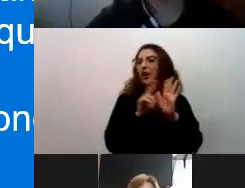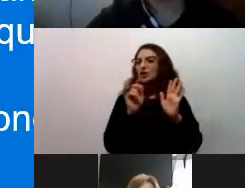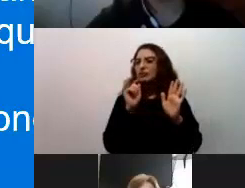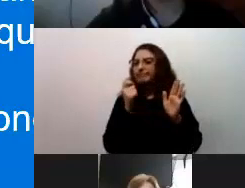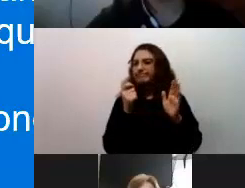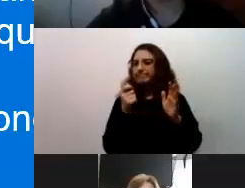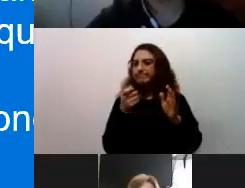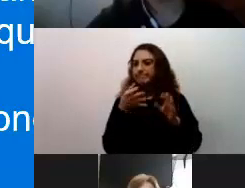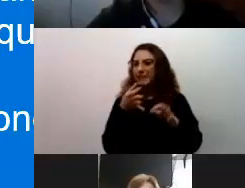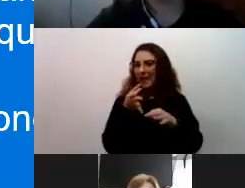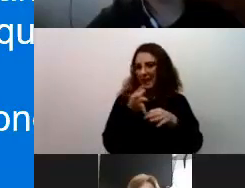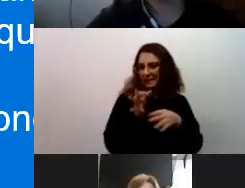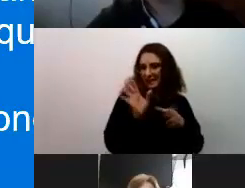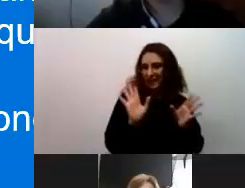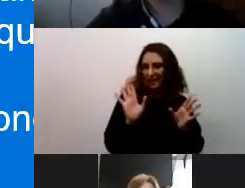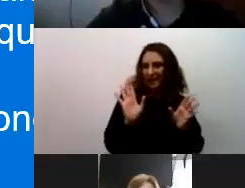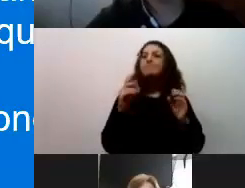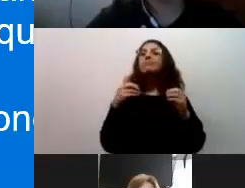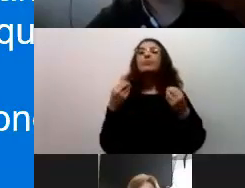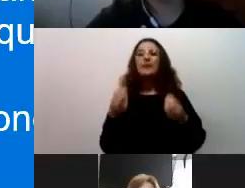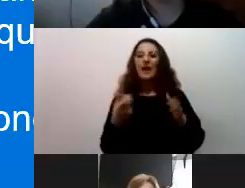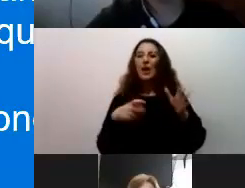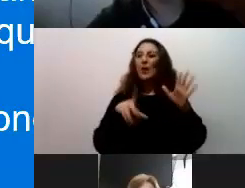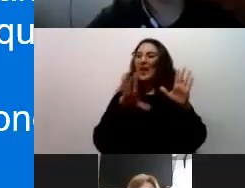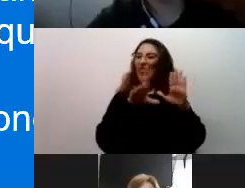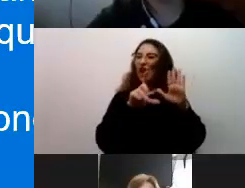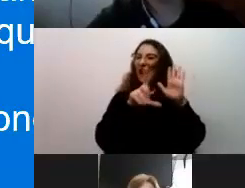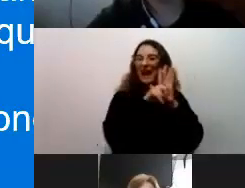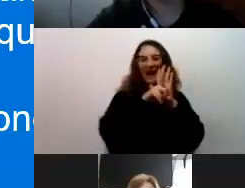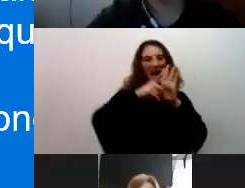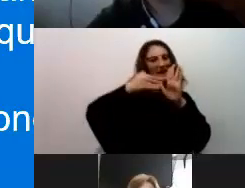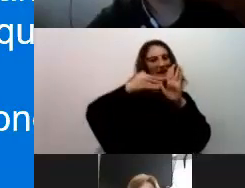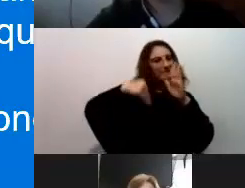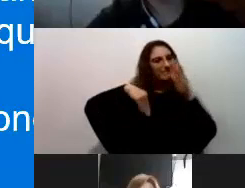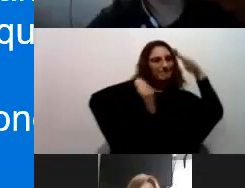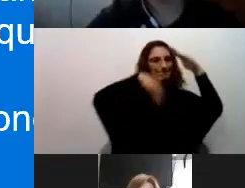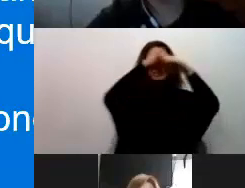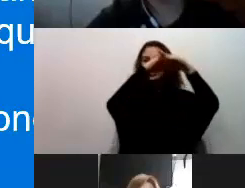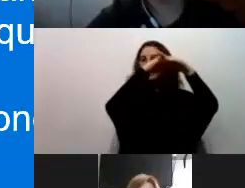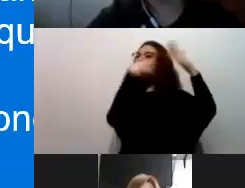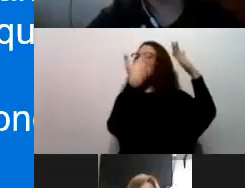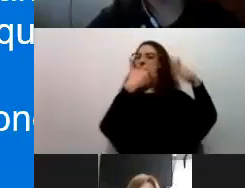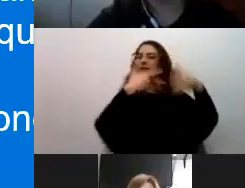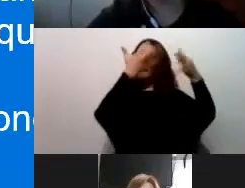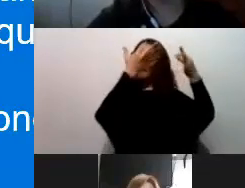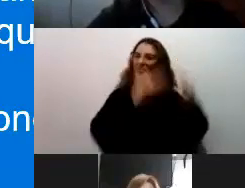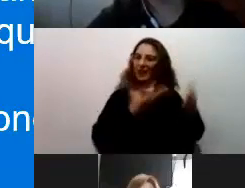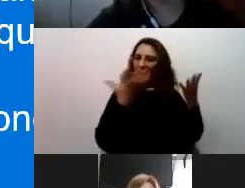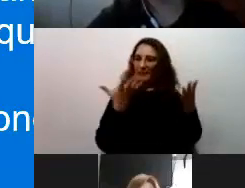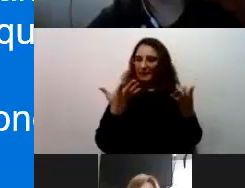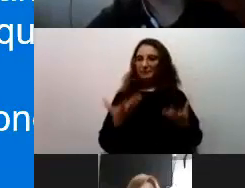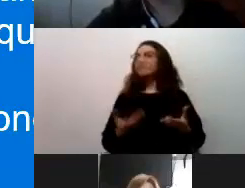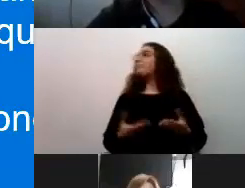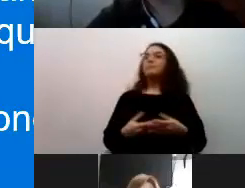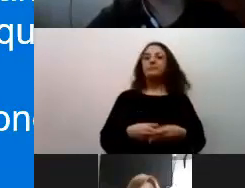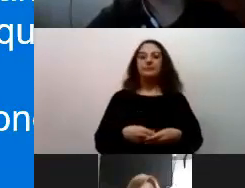inferior mantenga inalterables los fines y el sentido con que la ley haya sido sancionada. Fallos 318